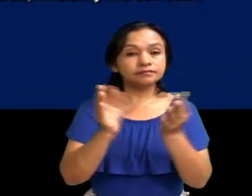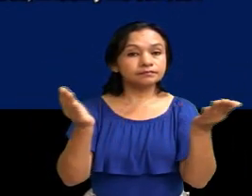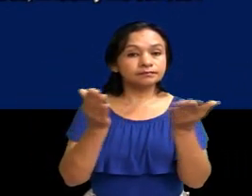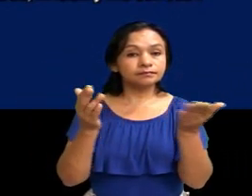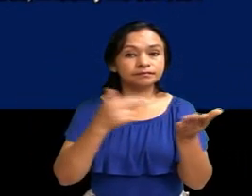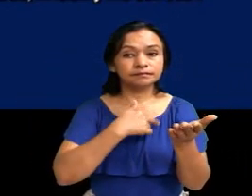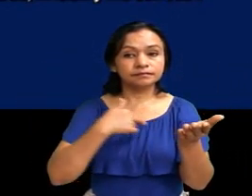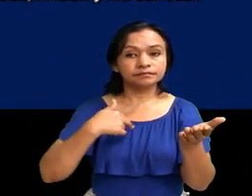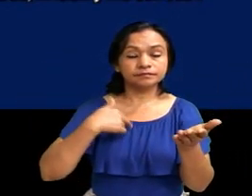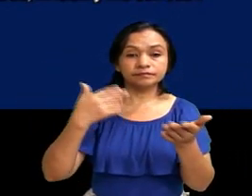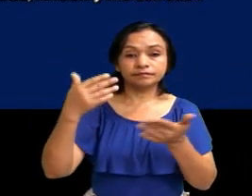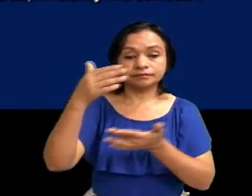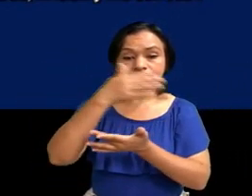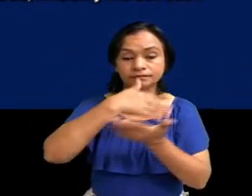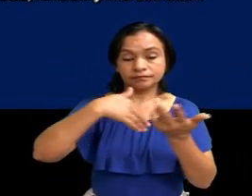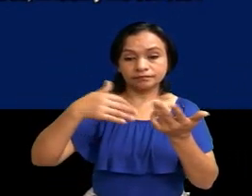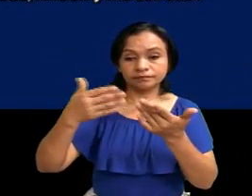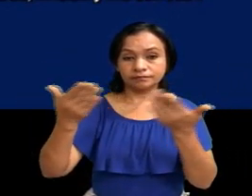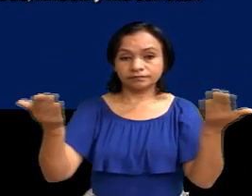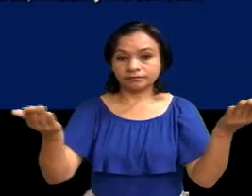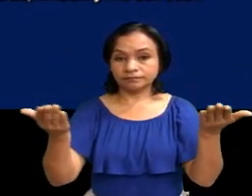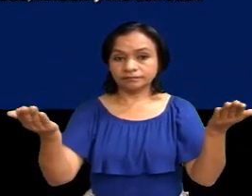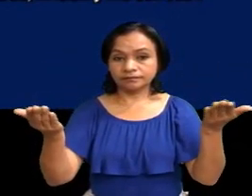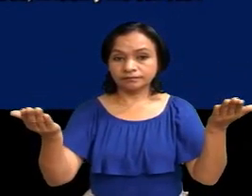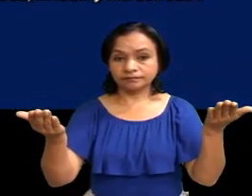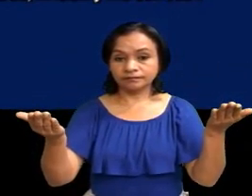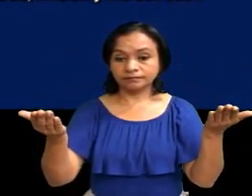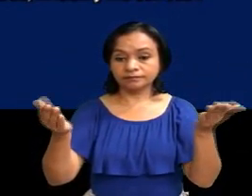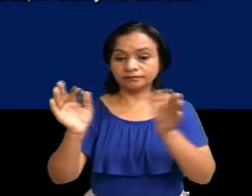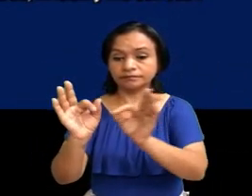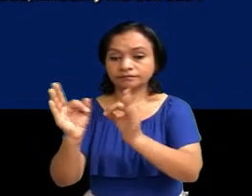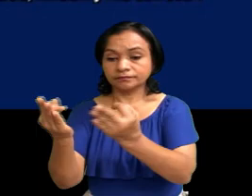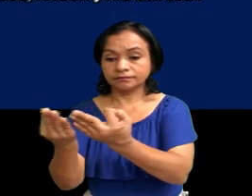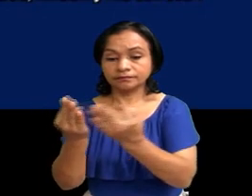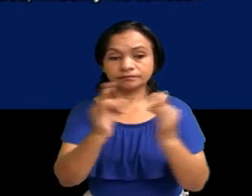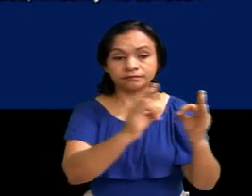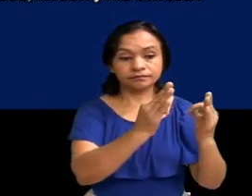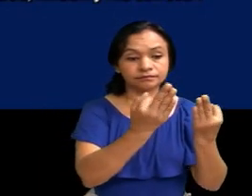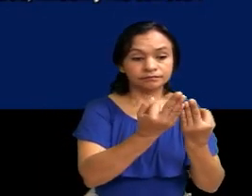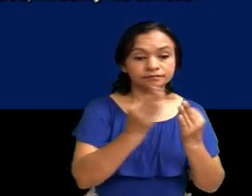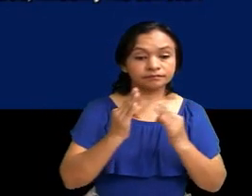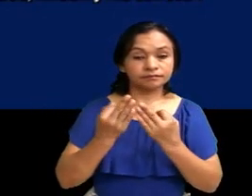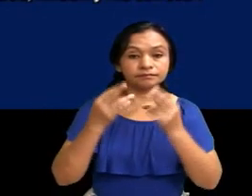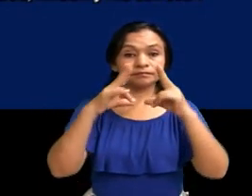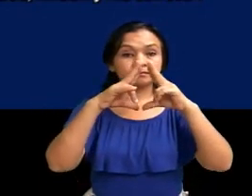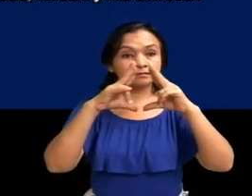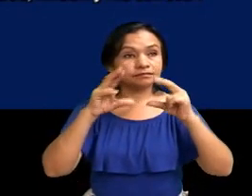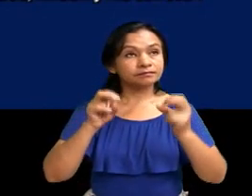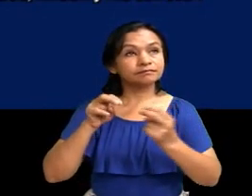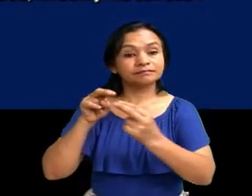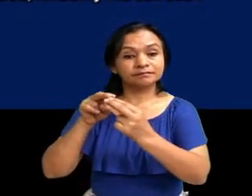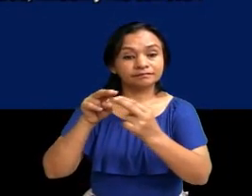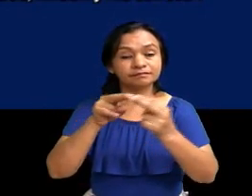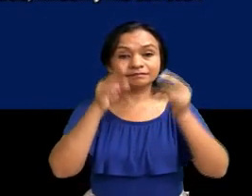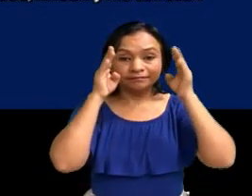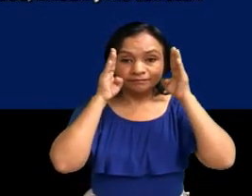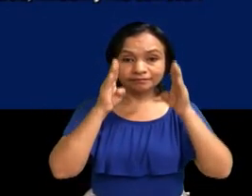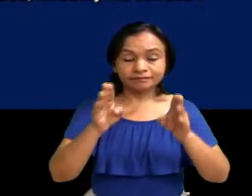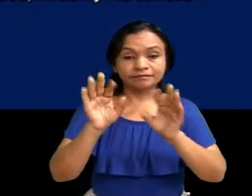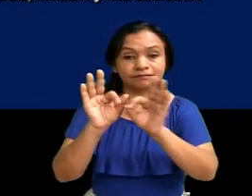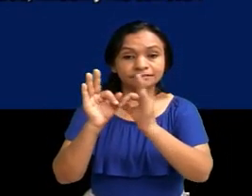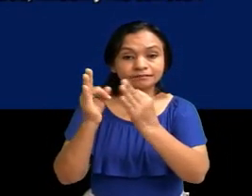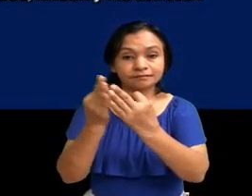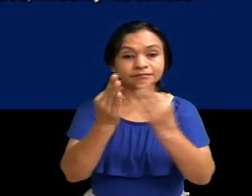sido la relación con las familias nicaragüenses en cada lugar, ese contacto directo que